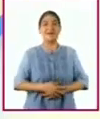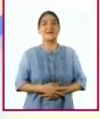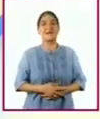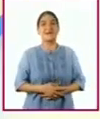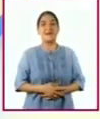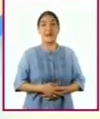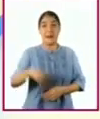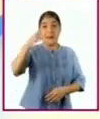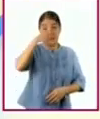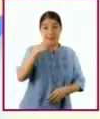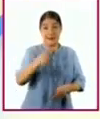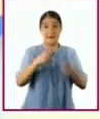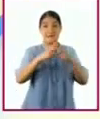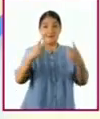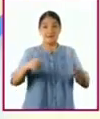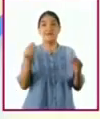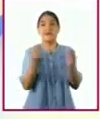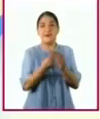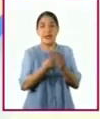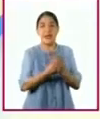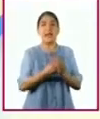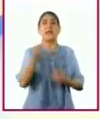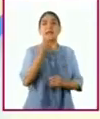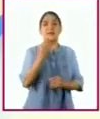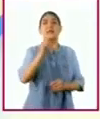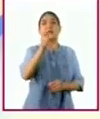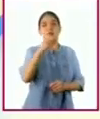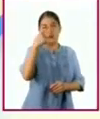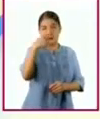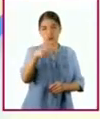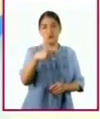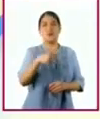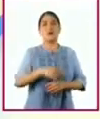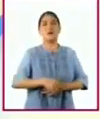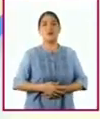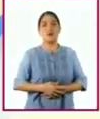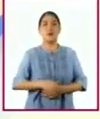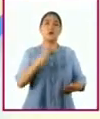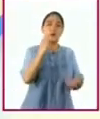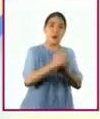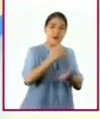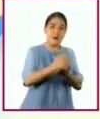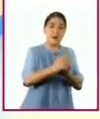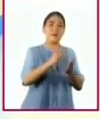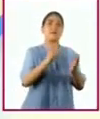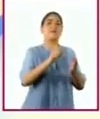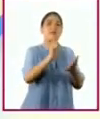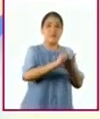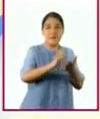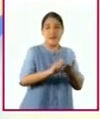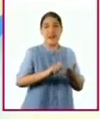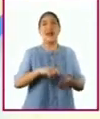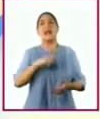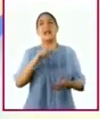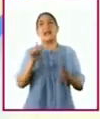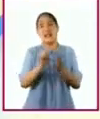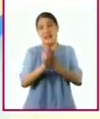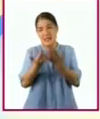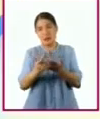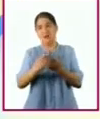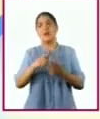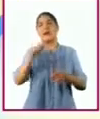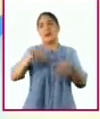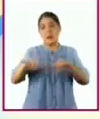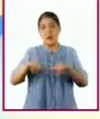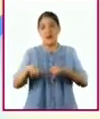Para el desarrollo de esta sesión, solo necesitarán tener a la mano cuaderno de notas, libro de texto, bolígrafo